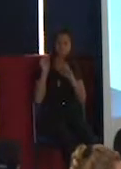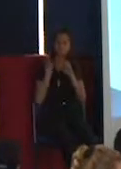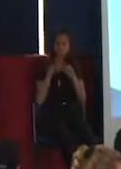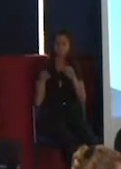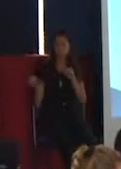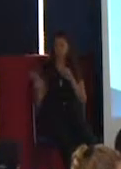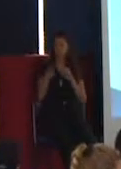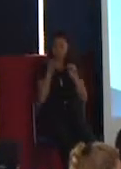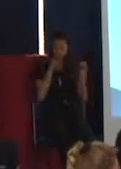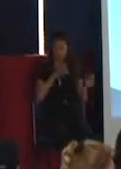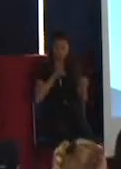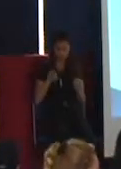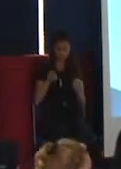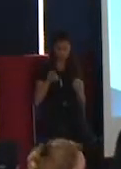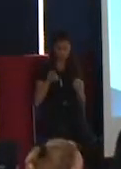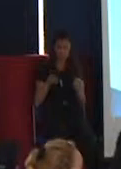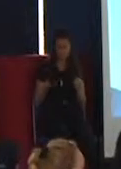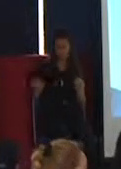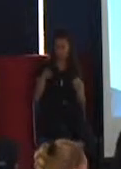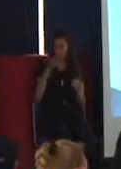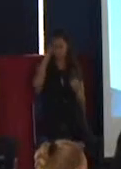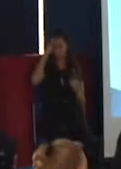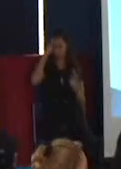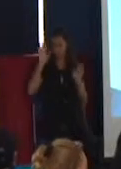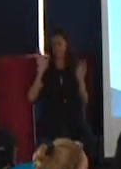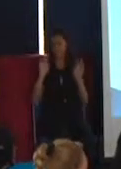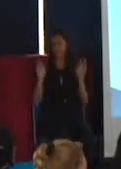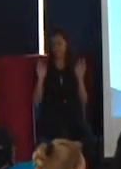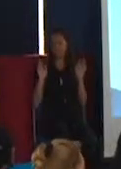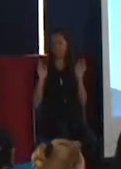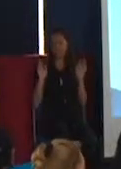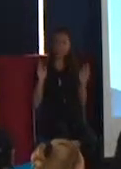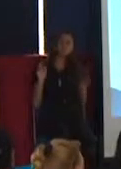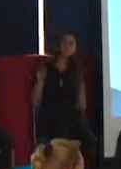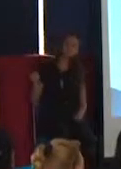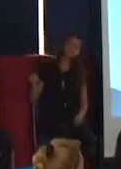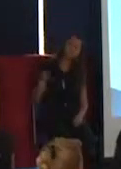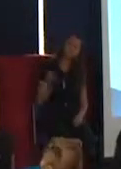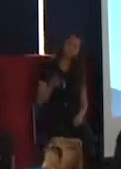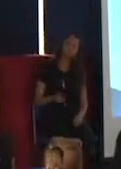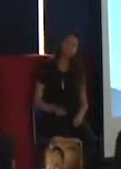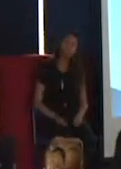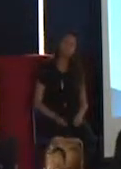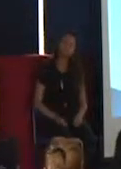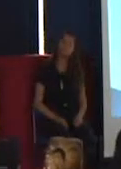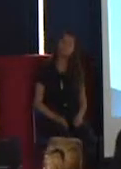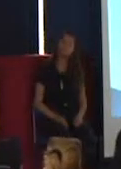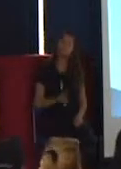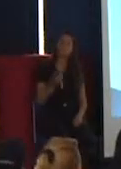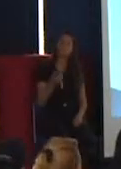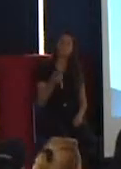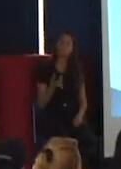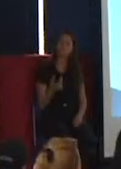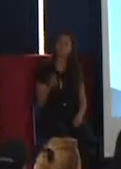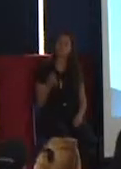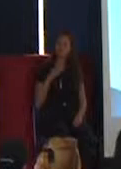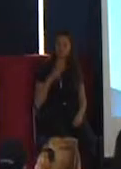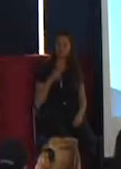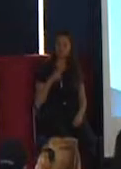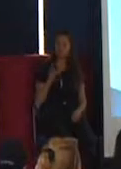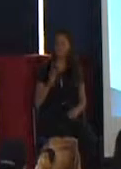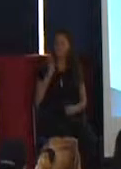se promulgan en esta materia, pues tengan a bien las políticas